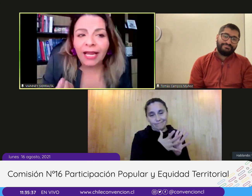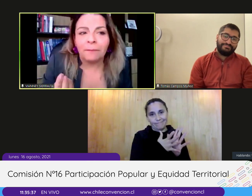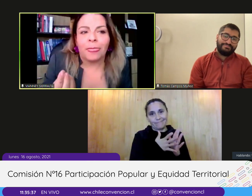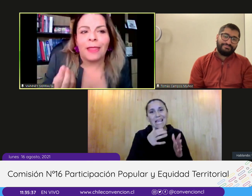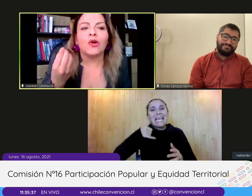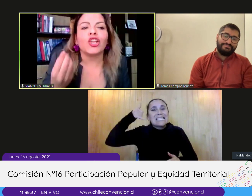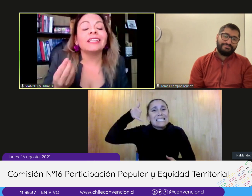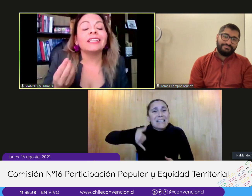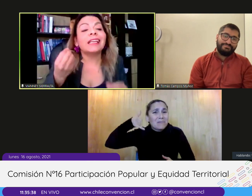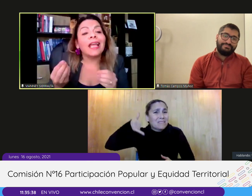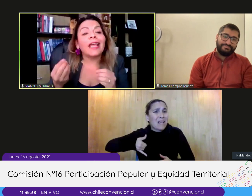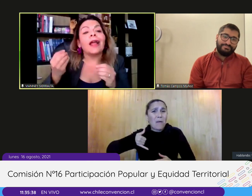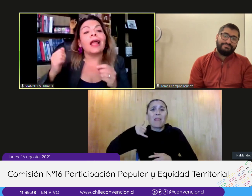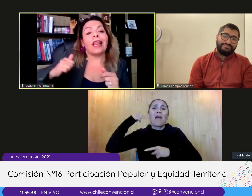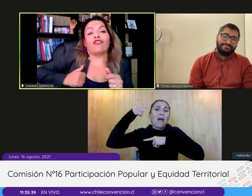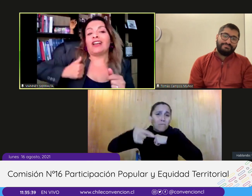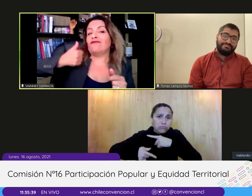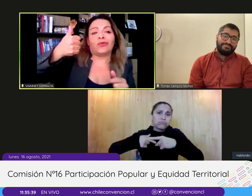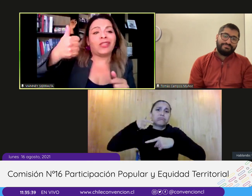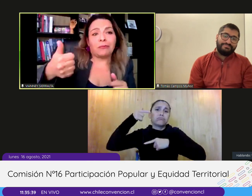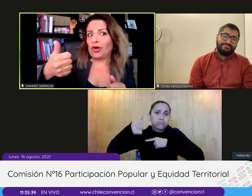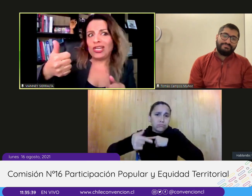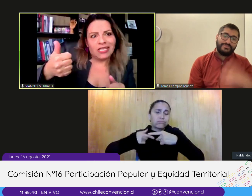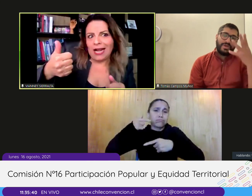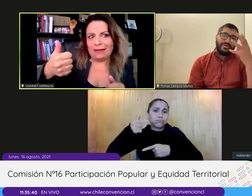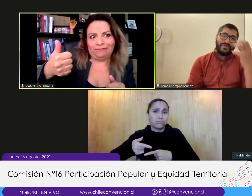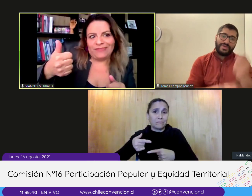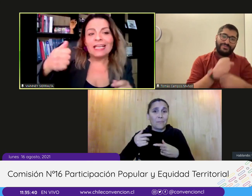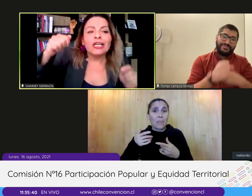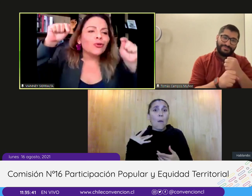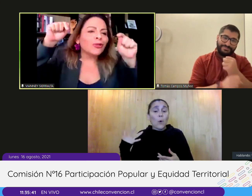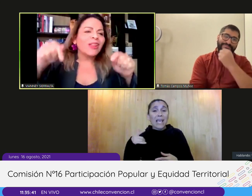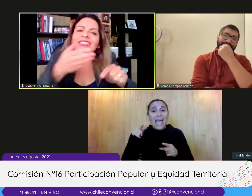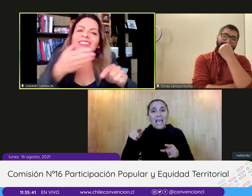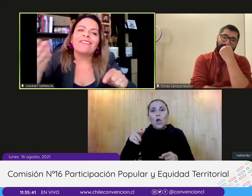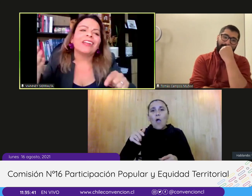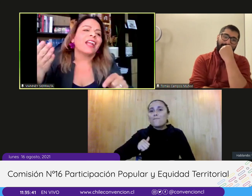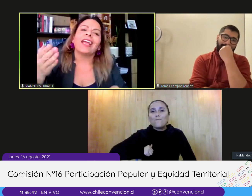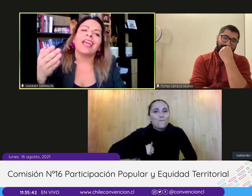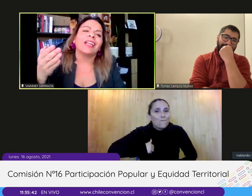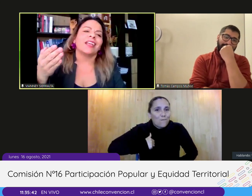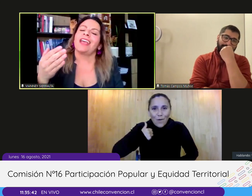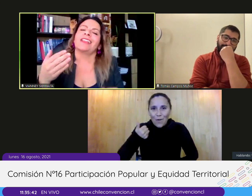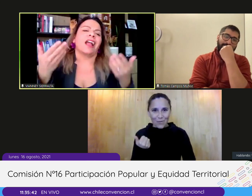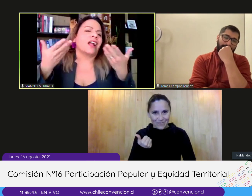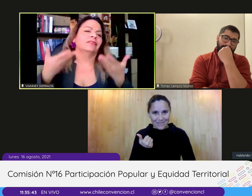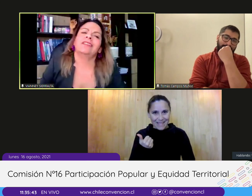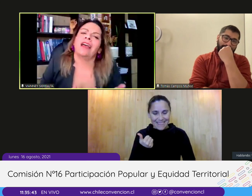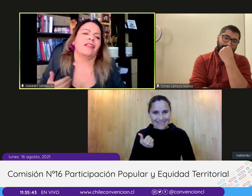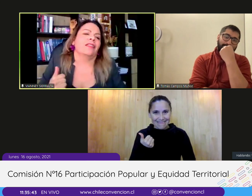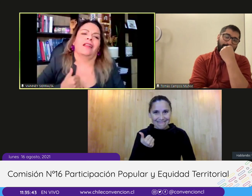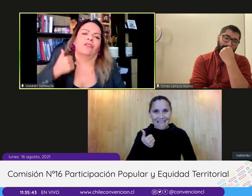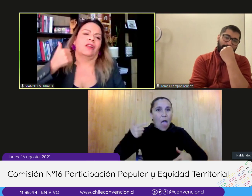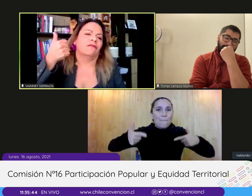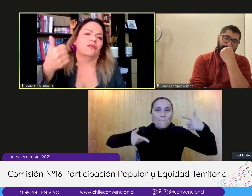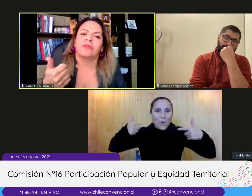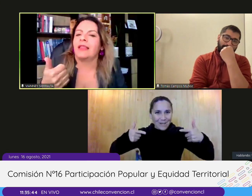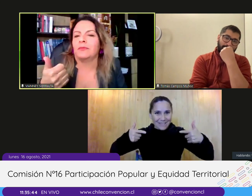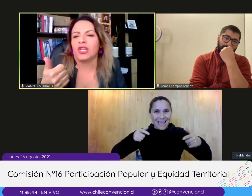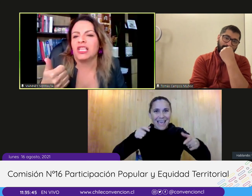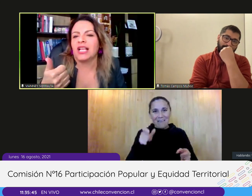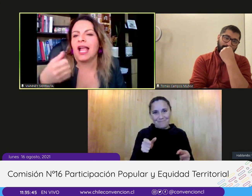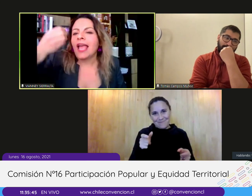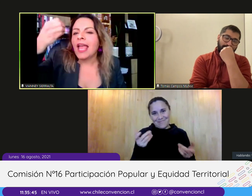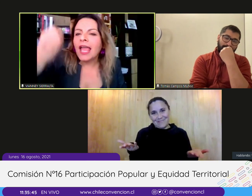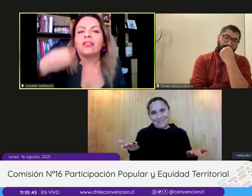pasa porque se queda en la buena voluntad política. Y ustedes saben que la gente ya está cansada de la buena